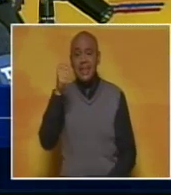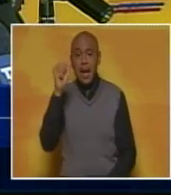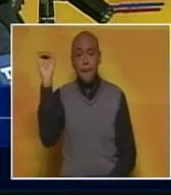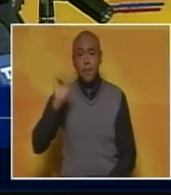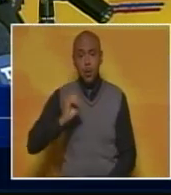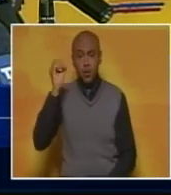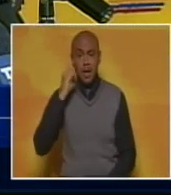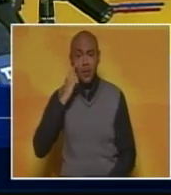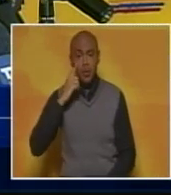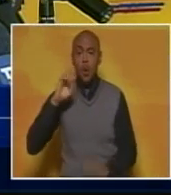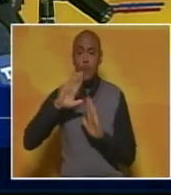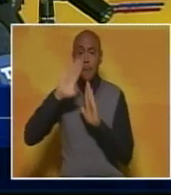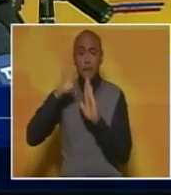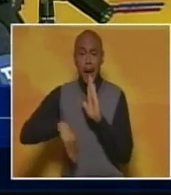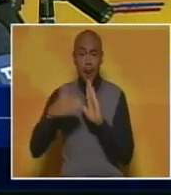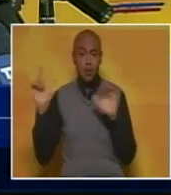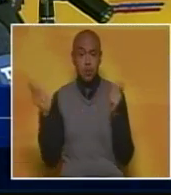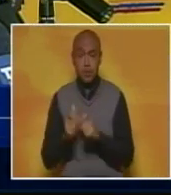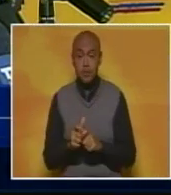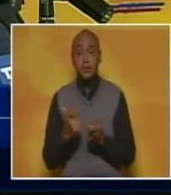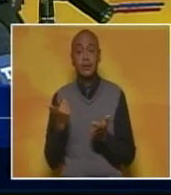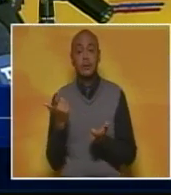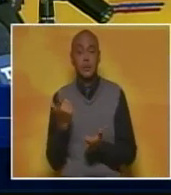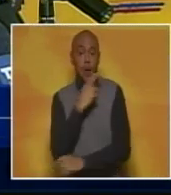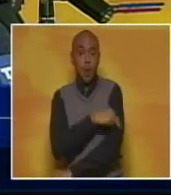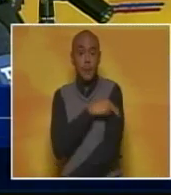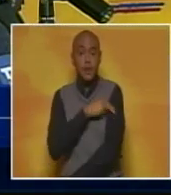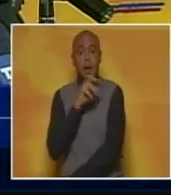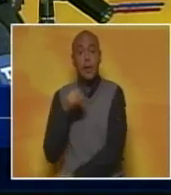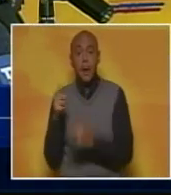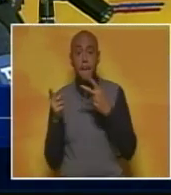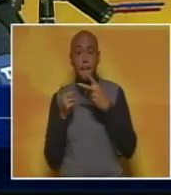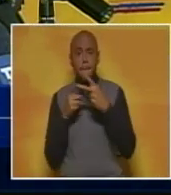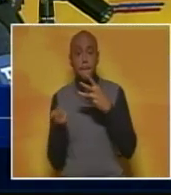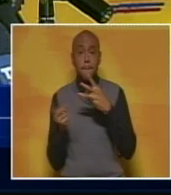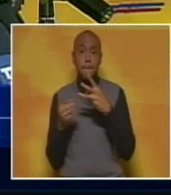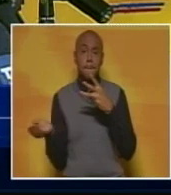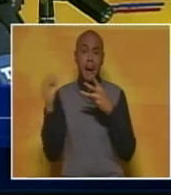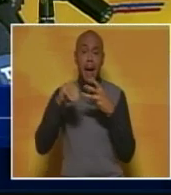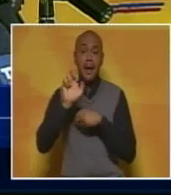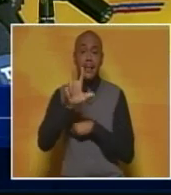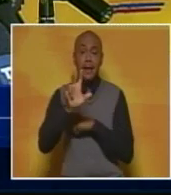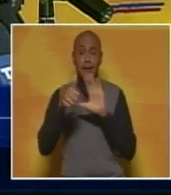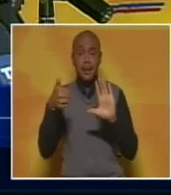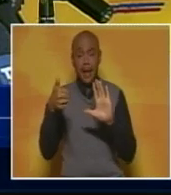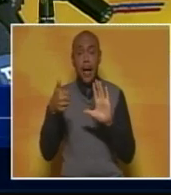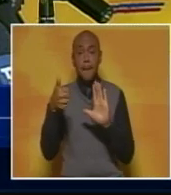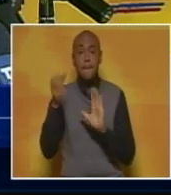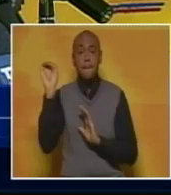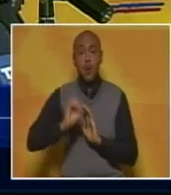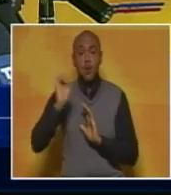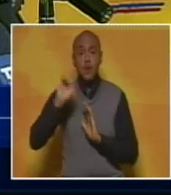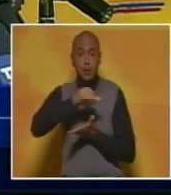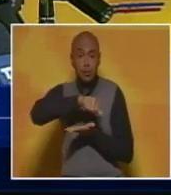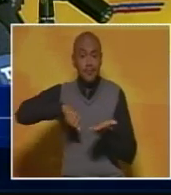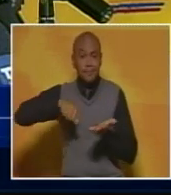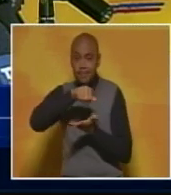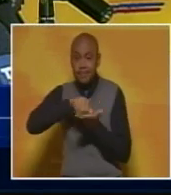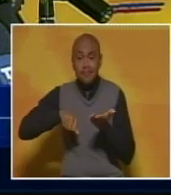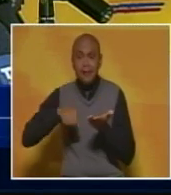algunos centros asistenciales. Pero además, el 36% de los quirófanos a nivel nacional están